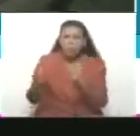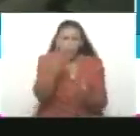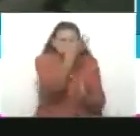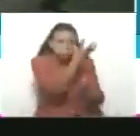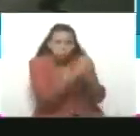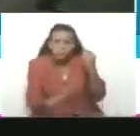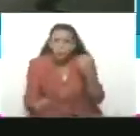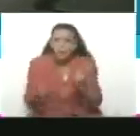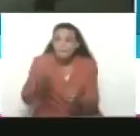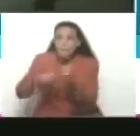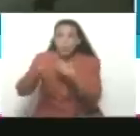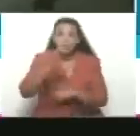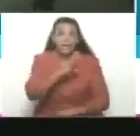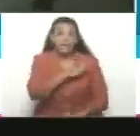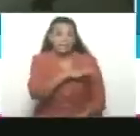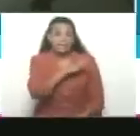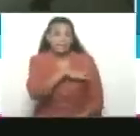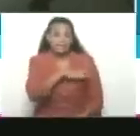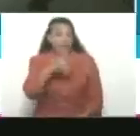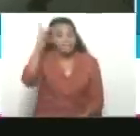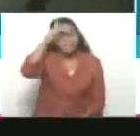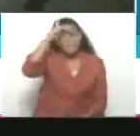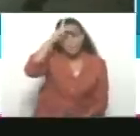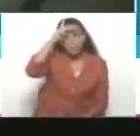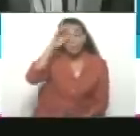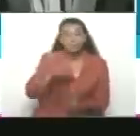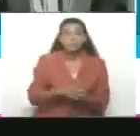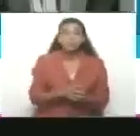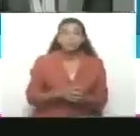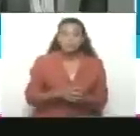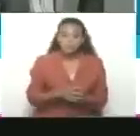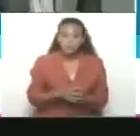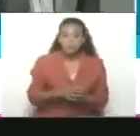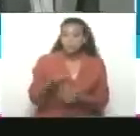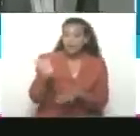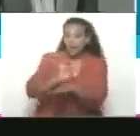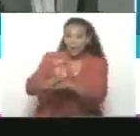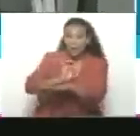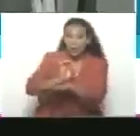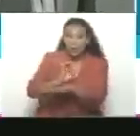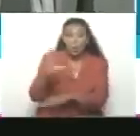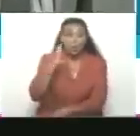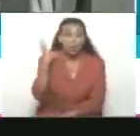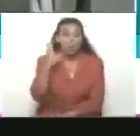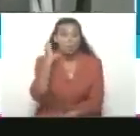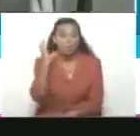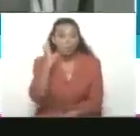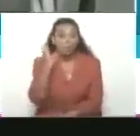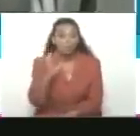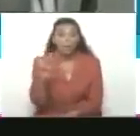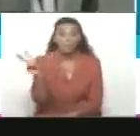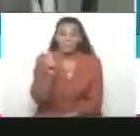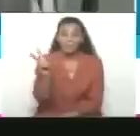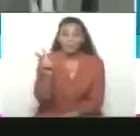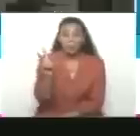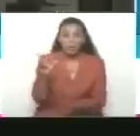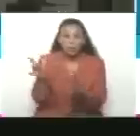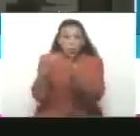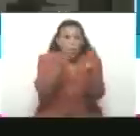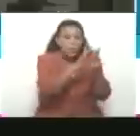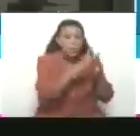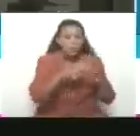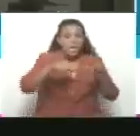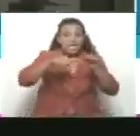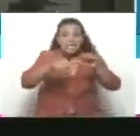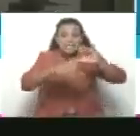mueve desde chile Perú Ecuador Colombia Venezuela todo